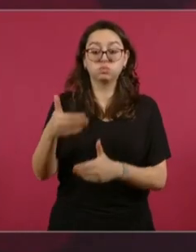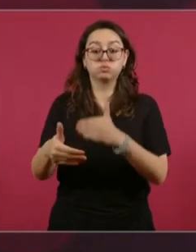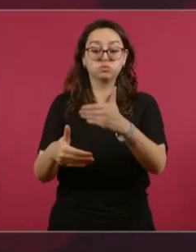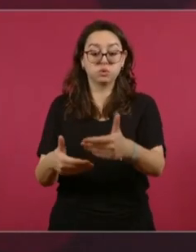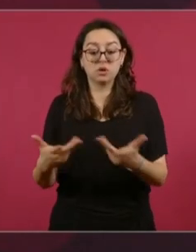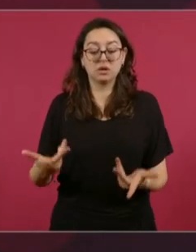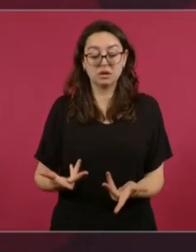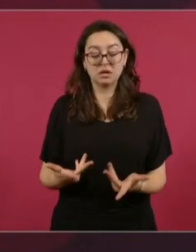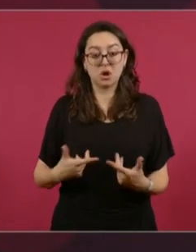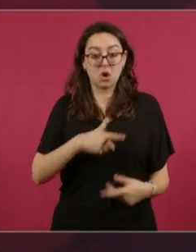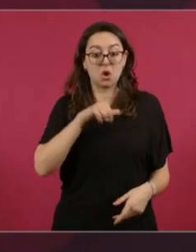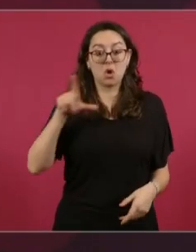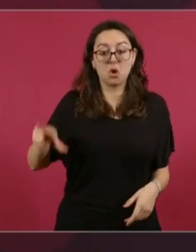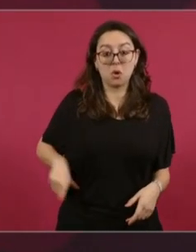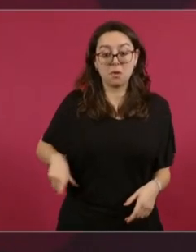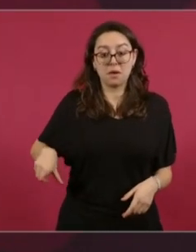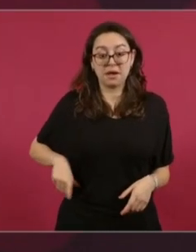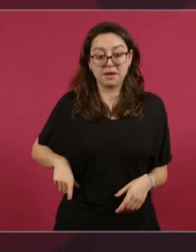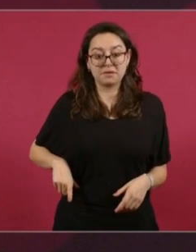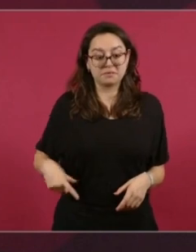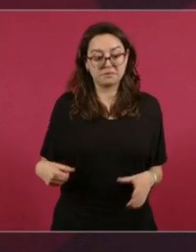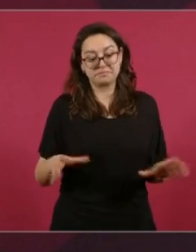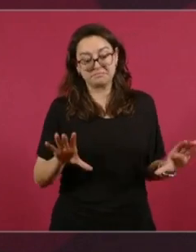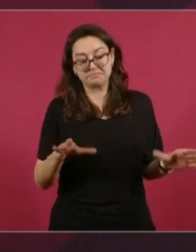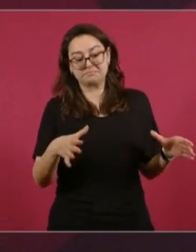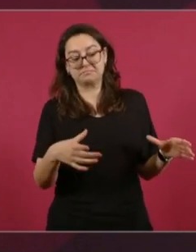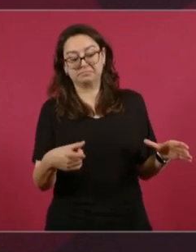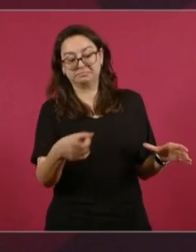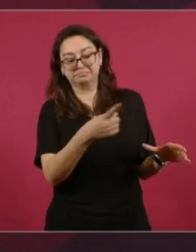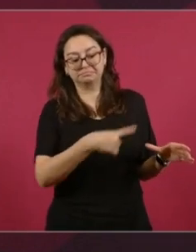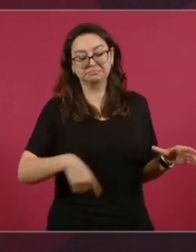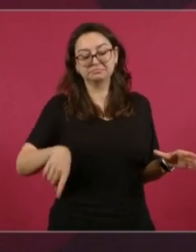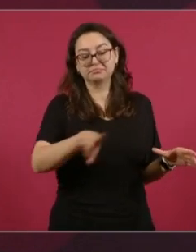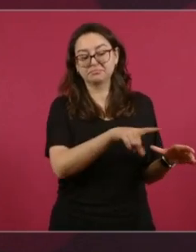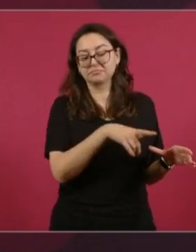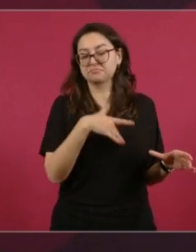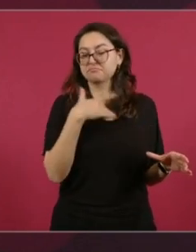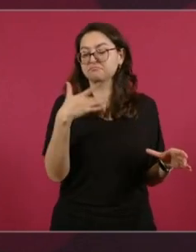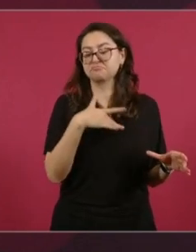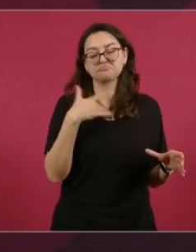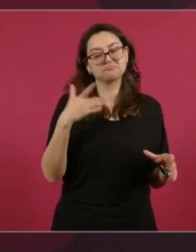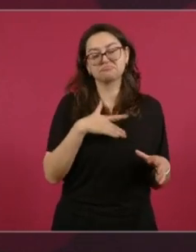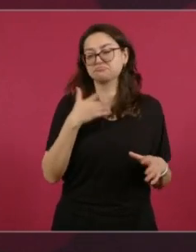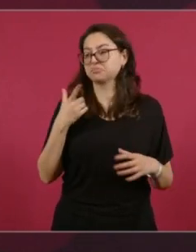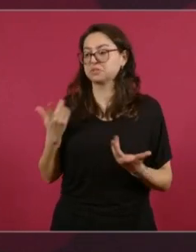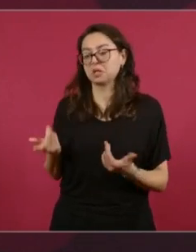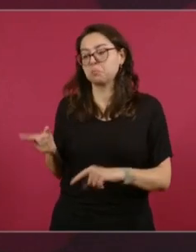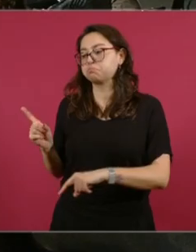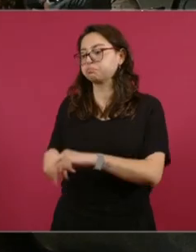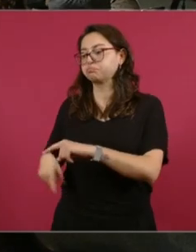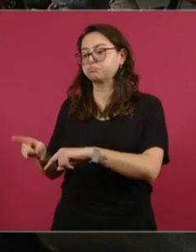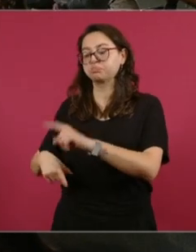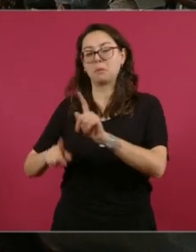del pueblo, de la nación a particulares, le llamaban negocios, cuando la